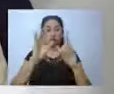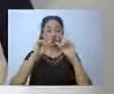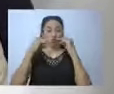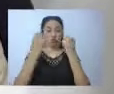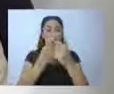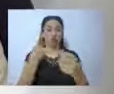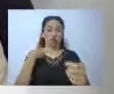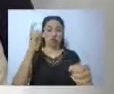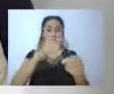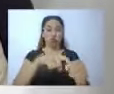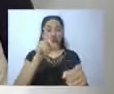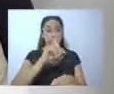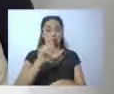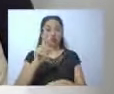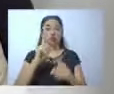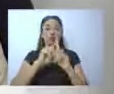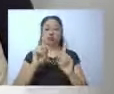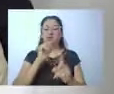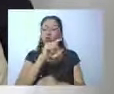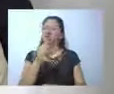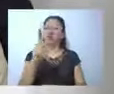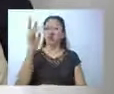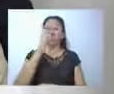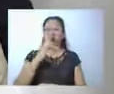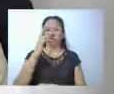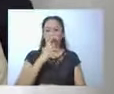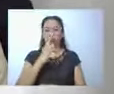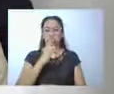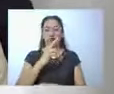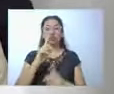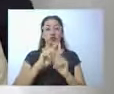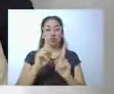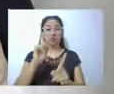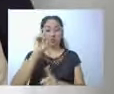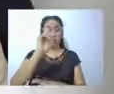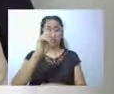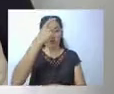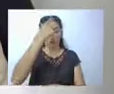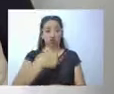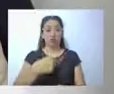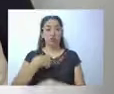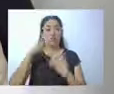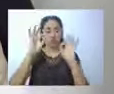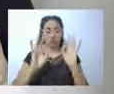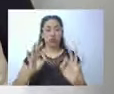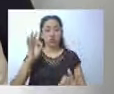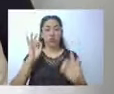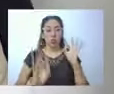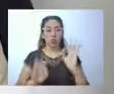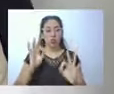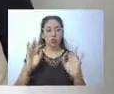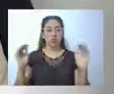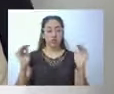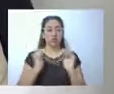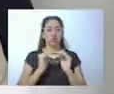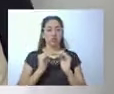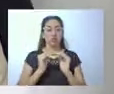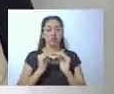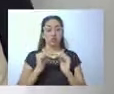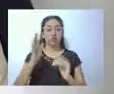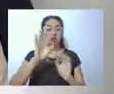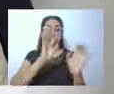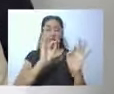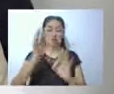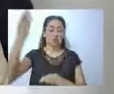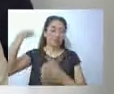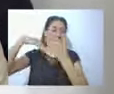les llamará la atención, pero uno de mis principios es ser justa. A pesar de que, como dije la vez pasada,